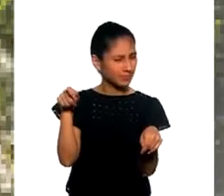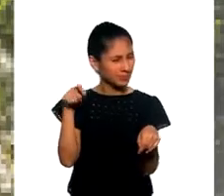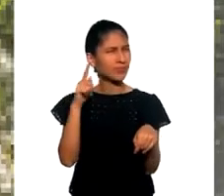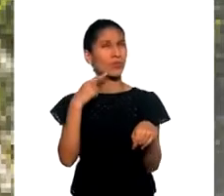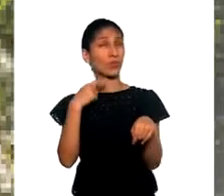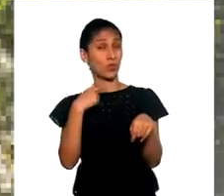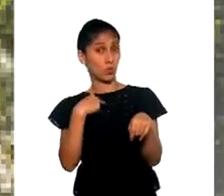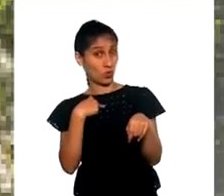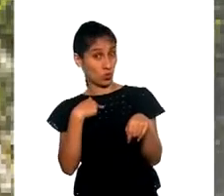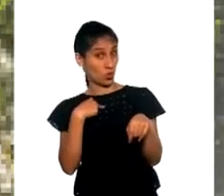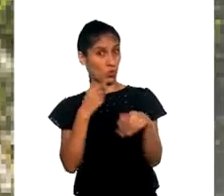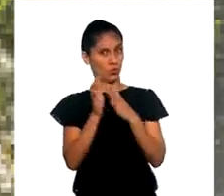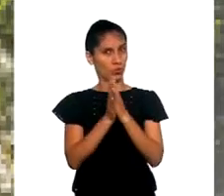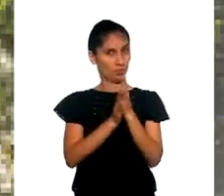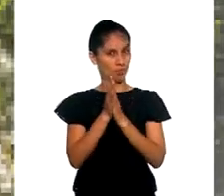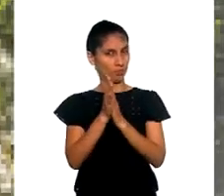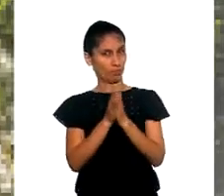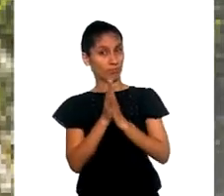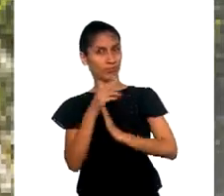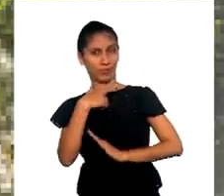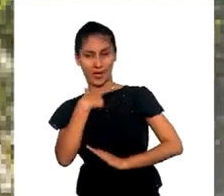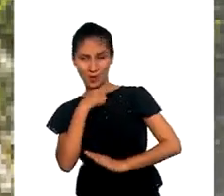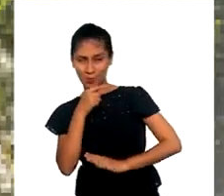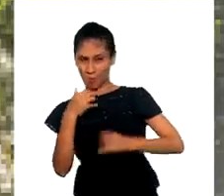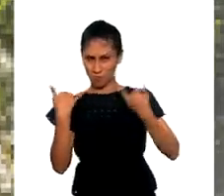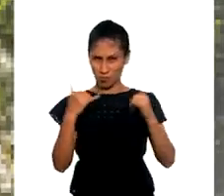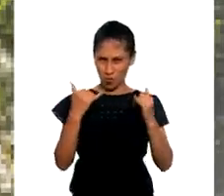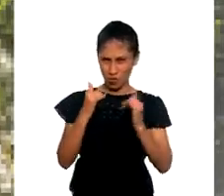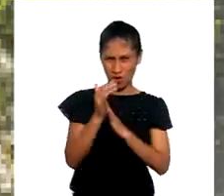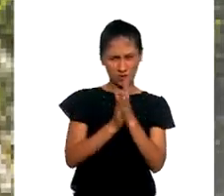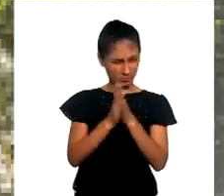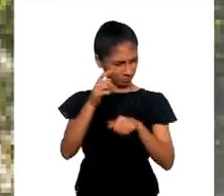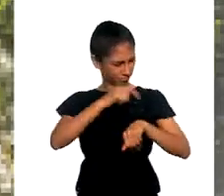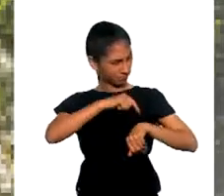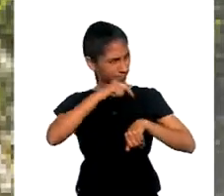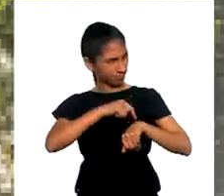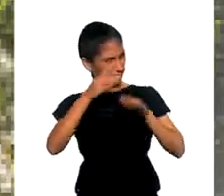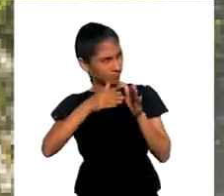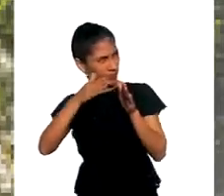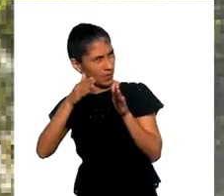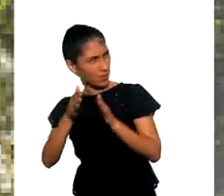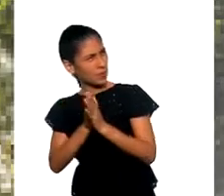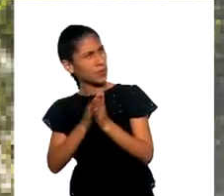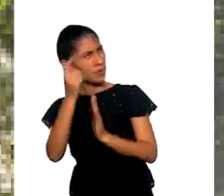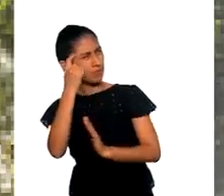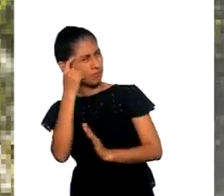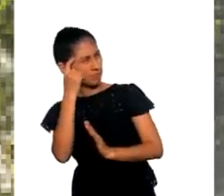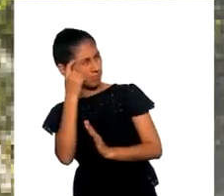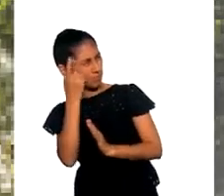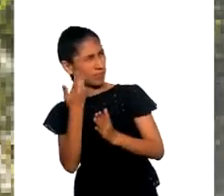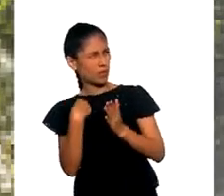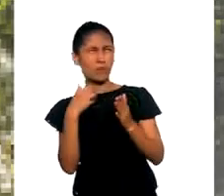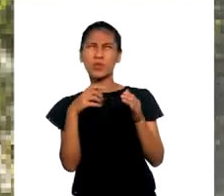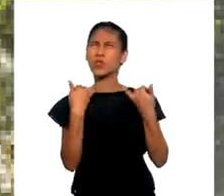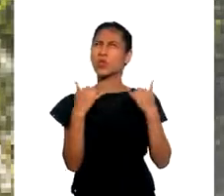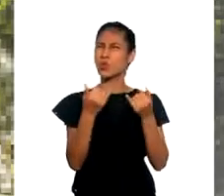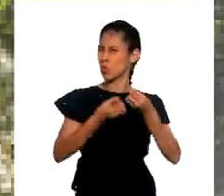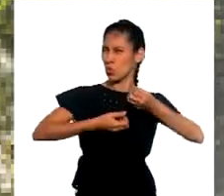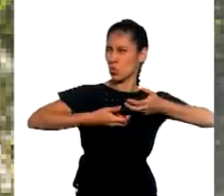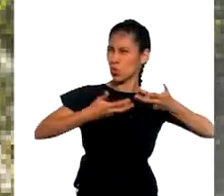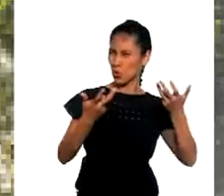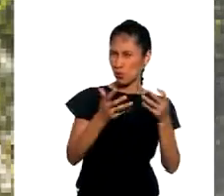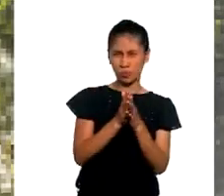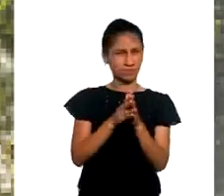soy un jugador competitivo y me tomo mi tiempo para pensar en mi juego